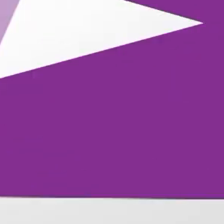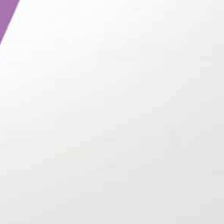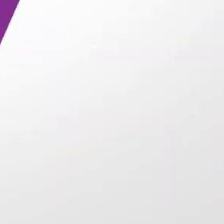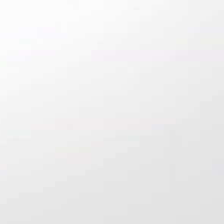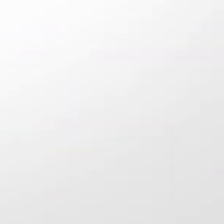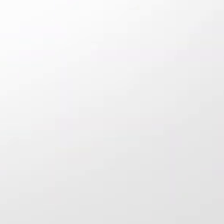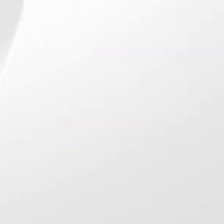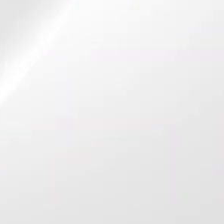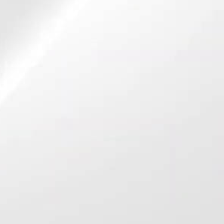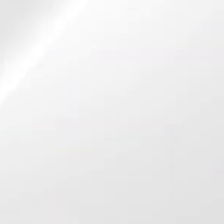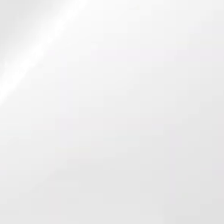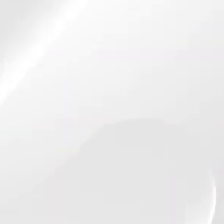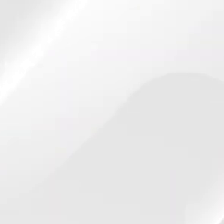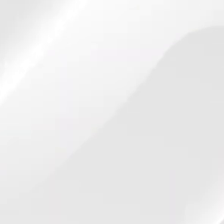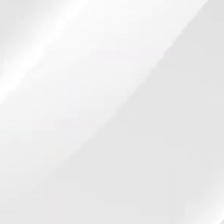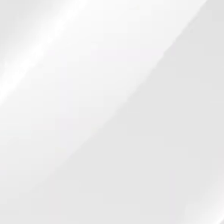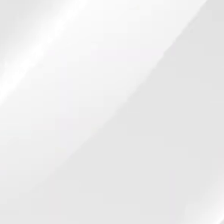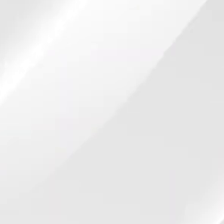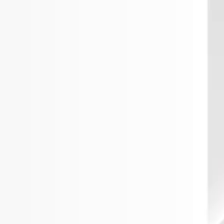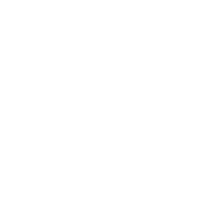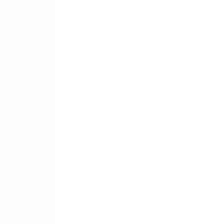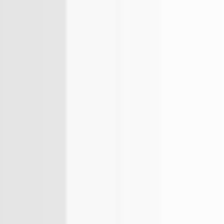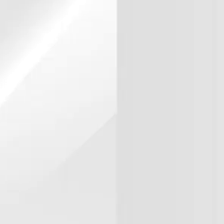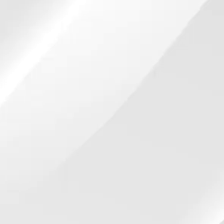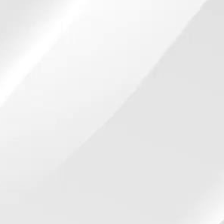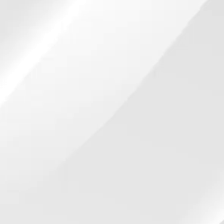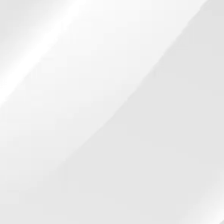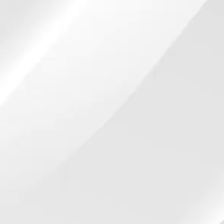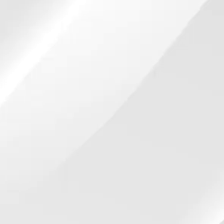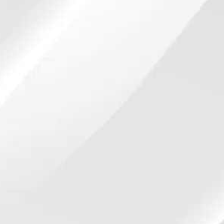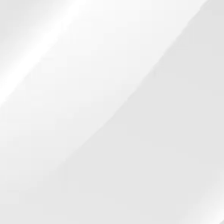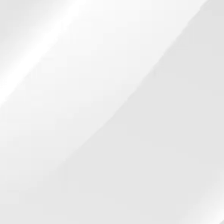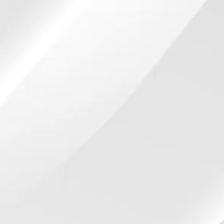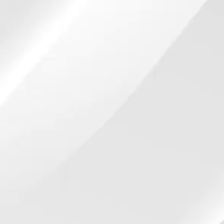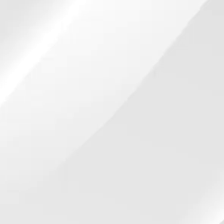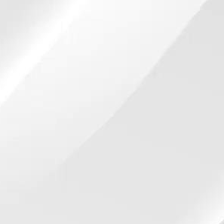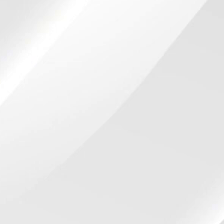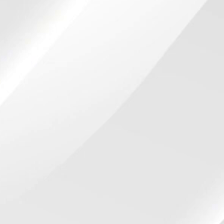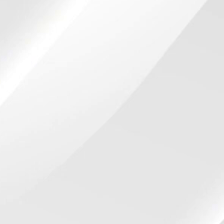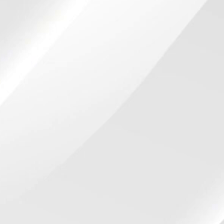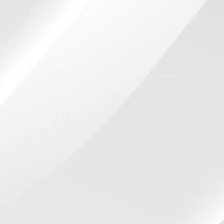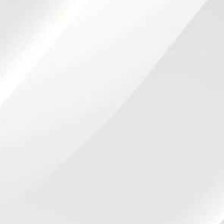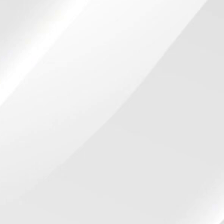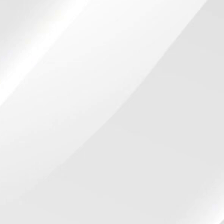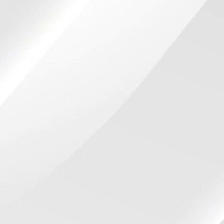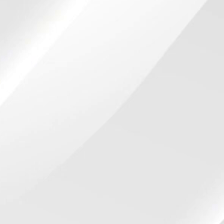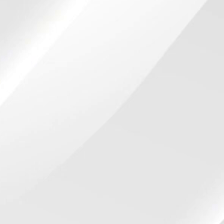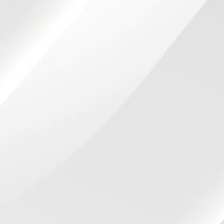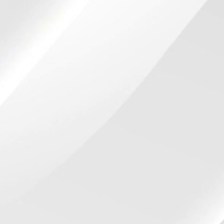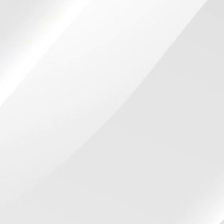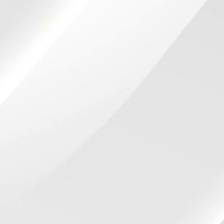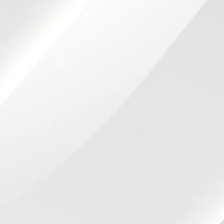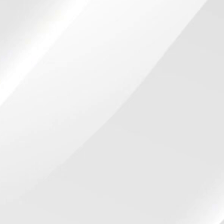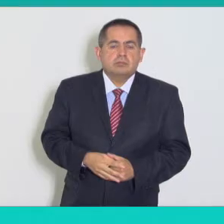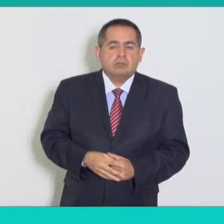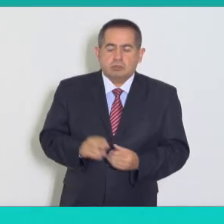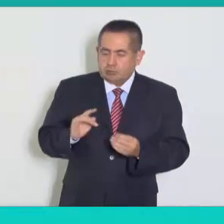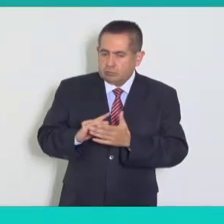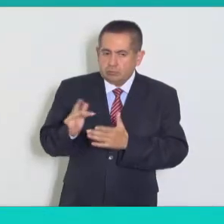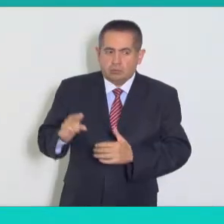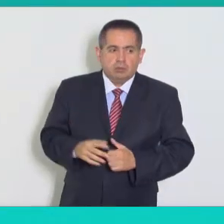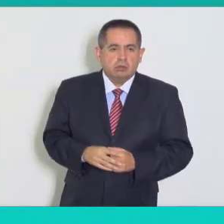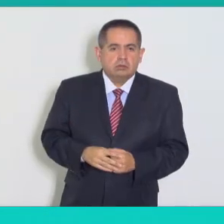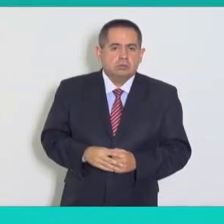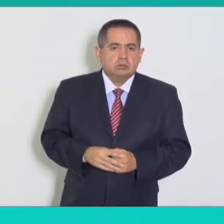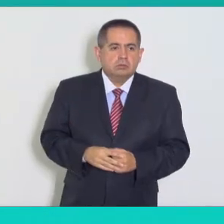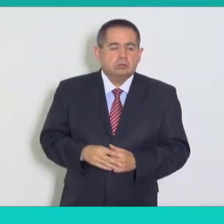el instituto nacional de transparencia acceso a la información y selección de datos personales el limay